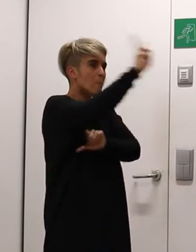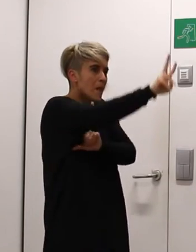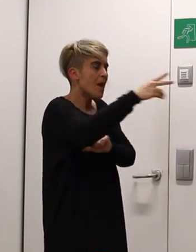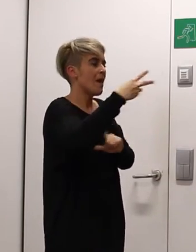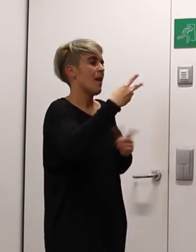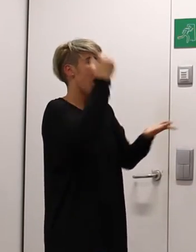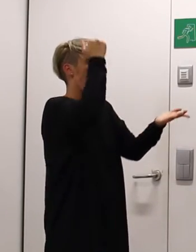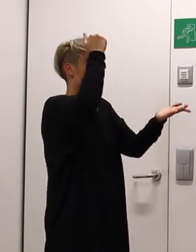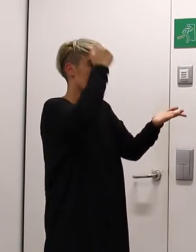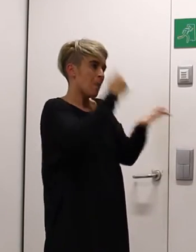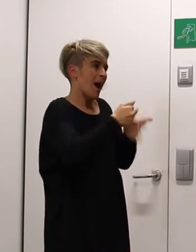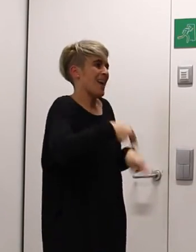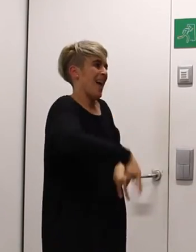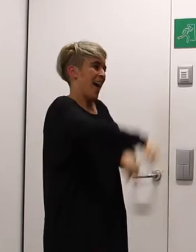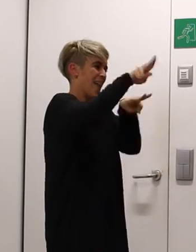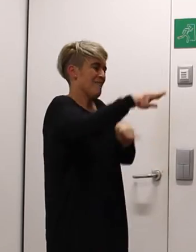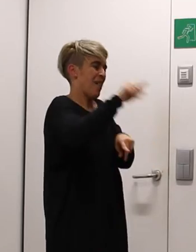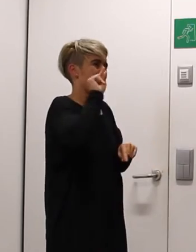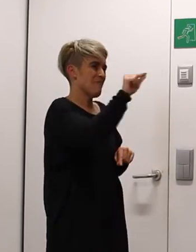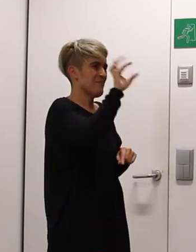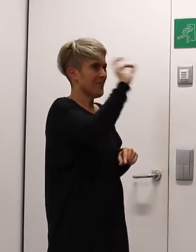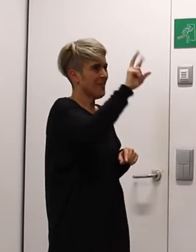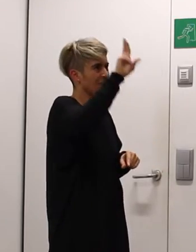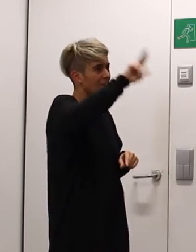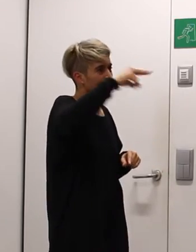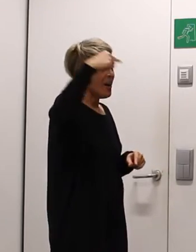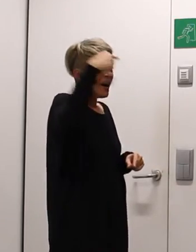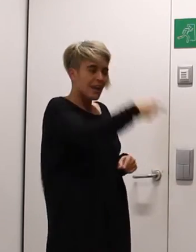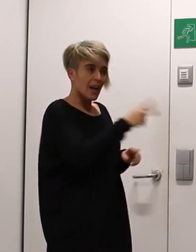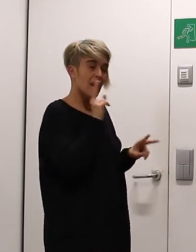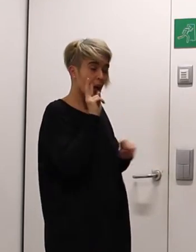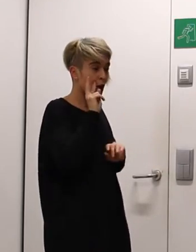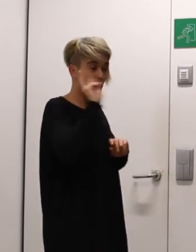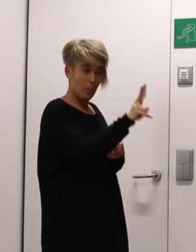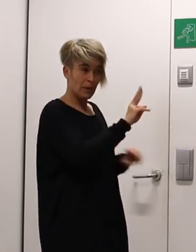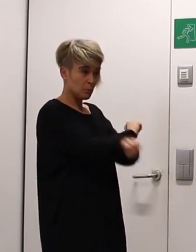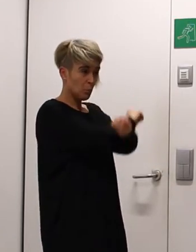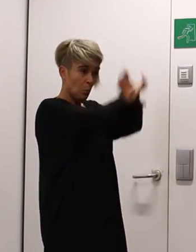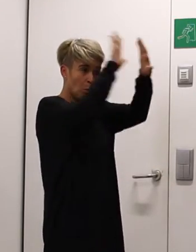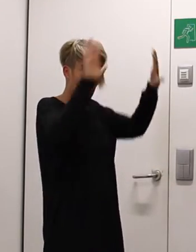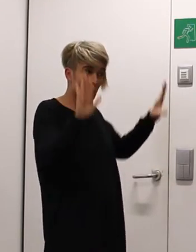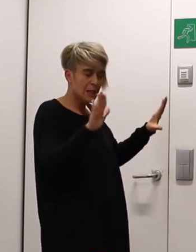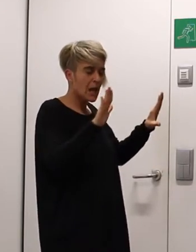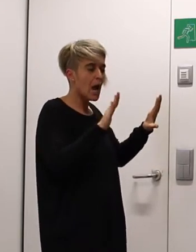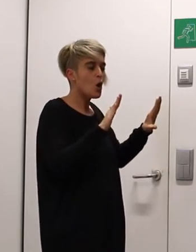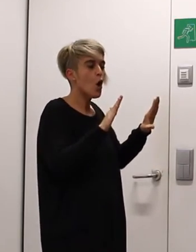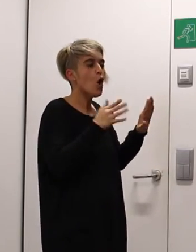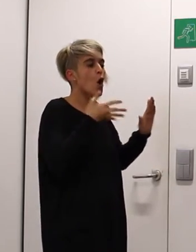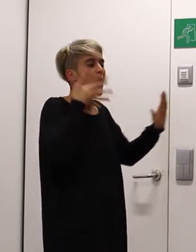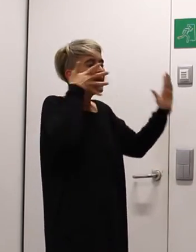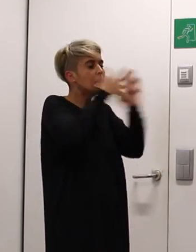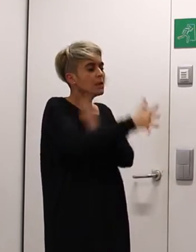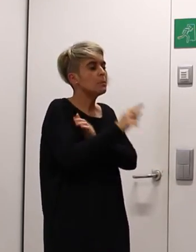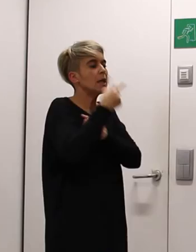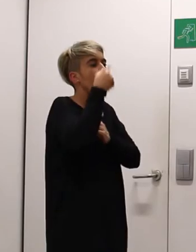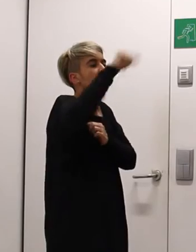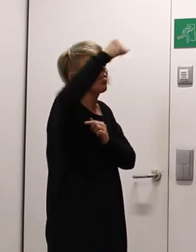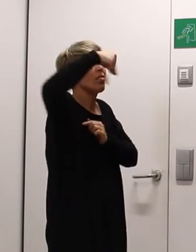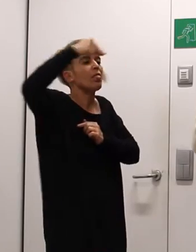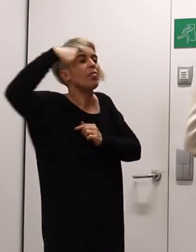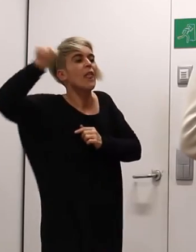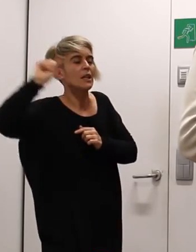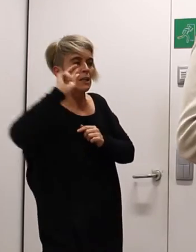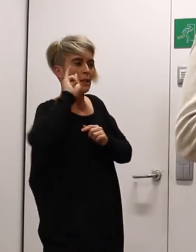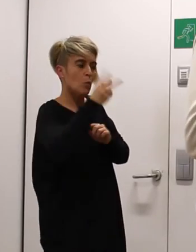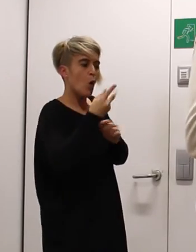bancarmada.org y veréis de lo que estoy hablando en toda su crudeza, ¿no? Hasta el último céntimo acabamos sabiendo dónde va. Algunas son armas